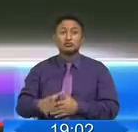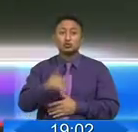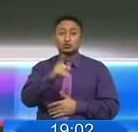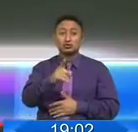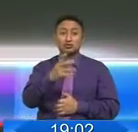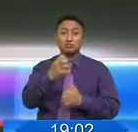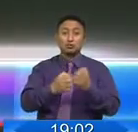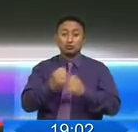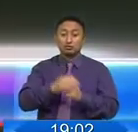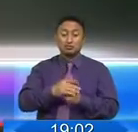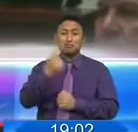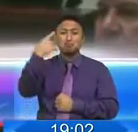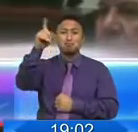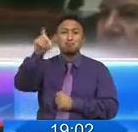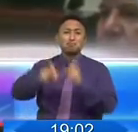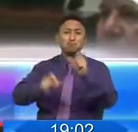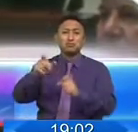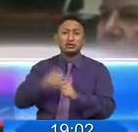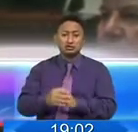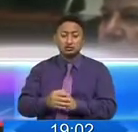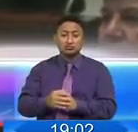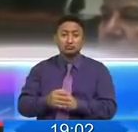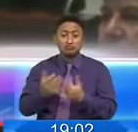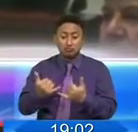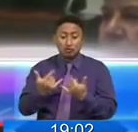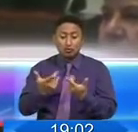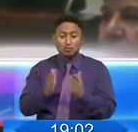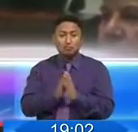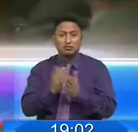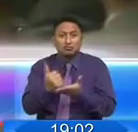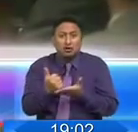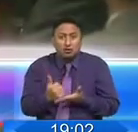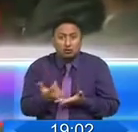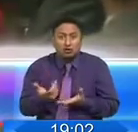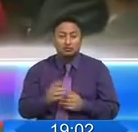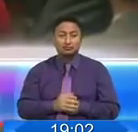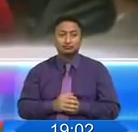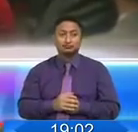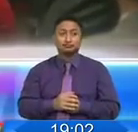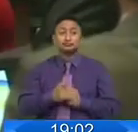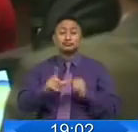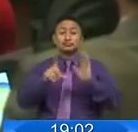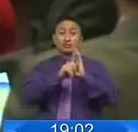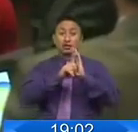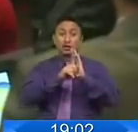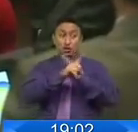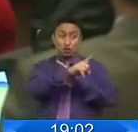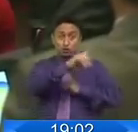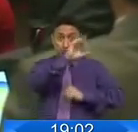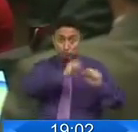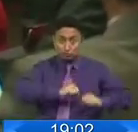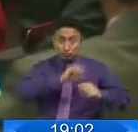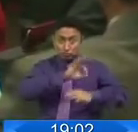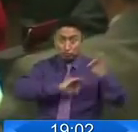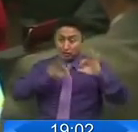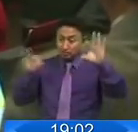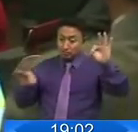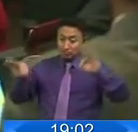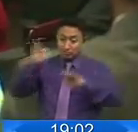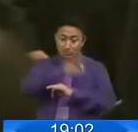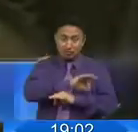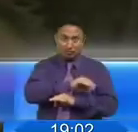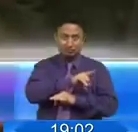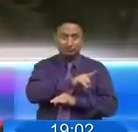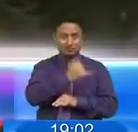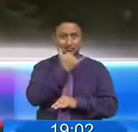damnificados del terremoto, quien aún claman por ayuda. Que la ley no le facultaba realizar esa transacción, que en eso se